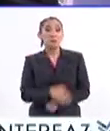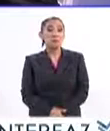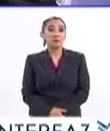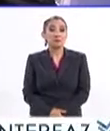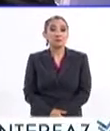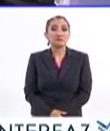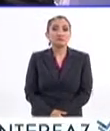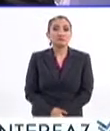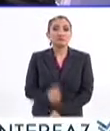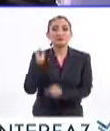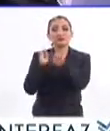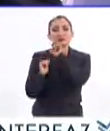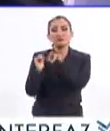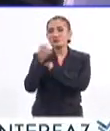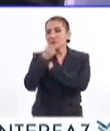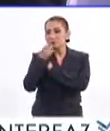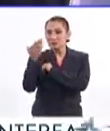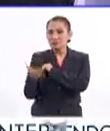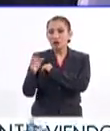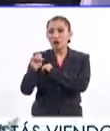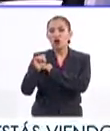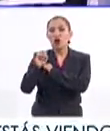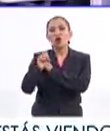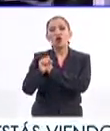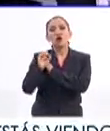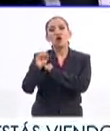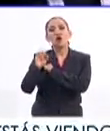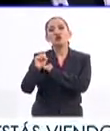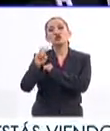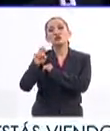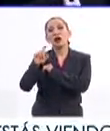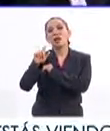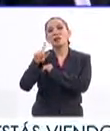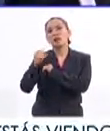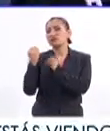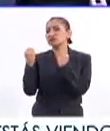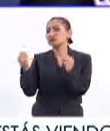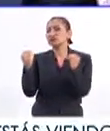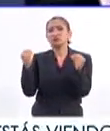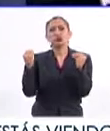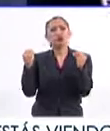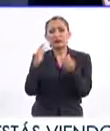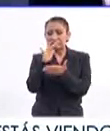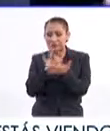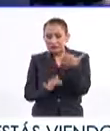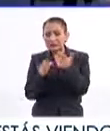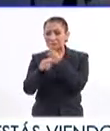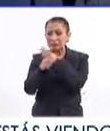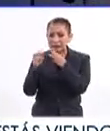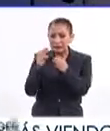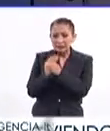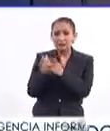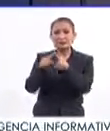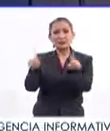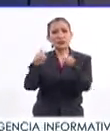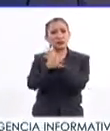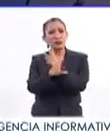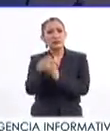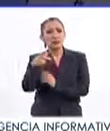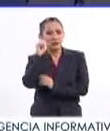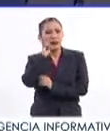Pues arqueólogo Osvaldo, obviamente pues existe muchísimo literatura, material, etcétera, pero